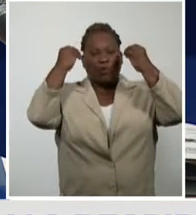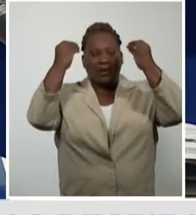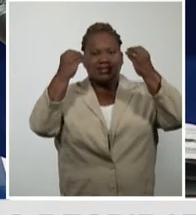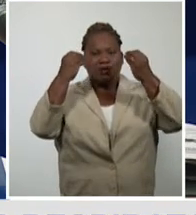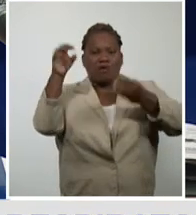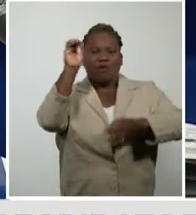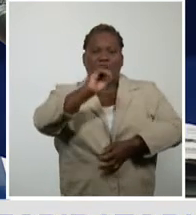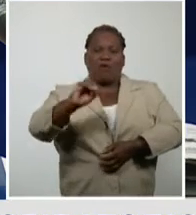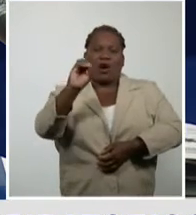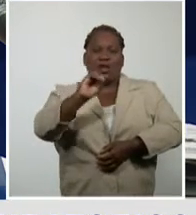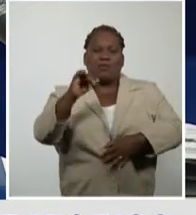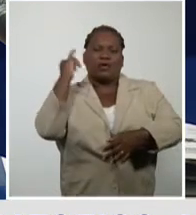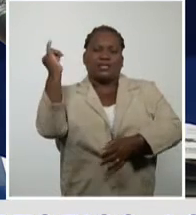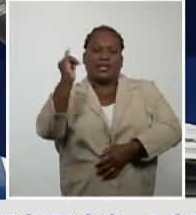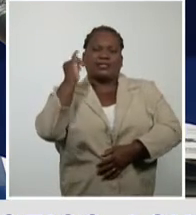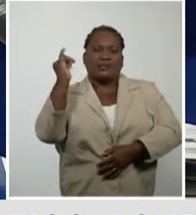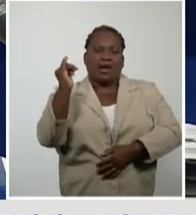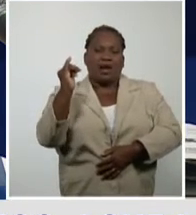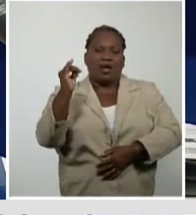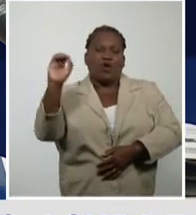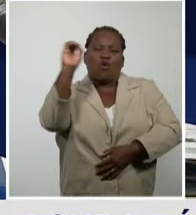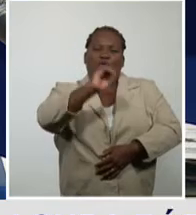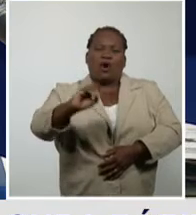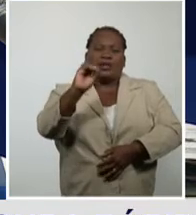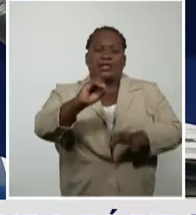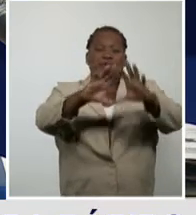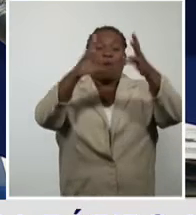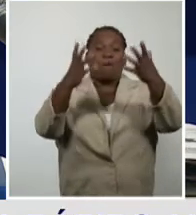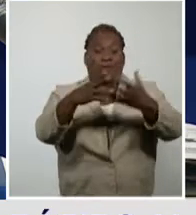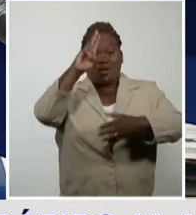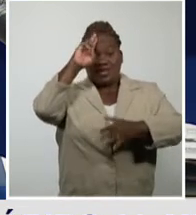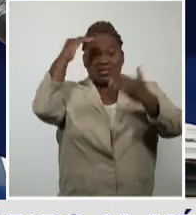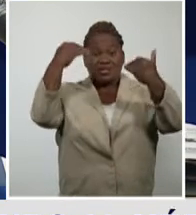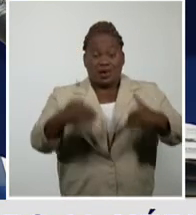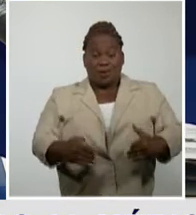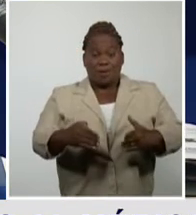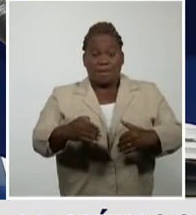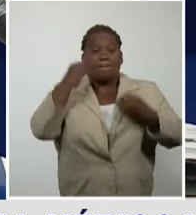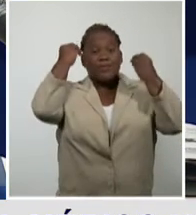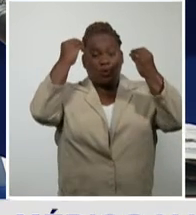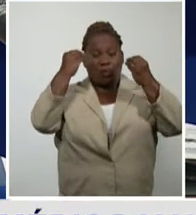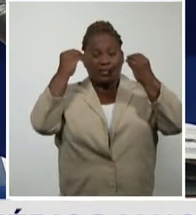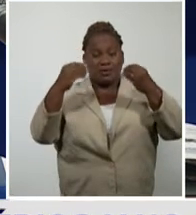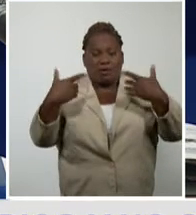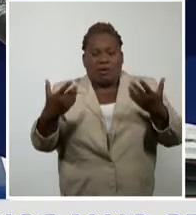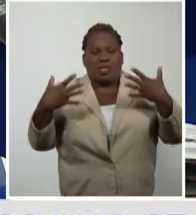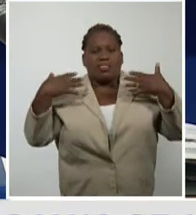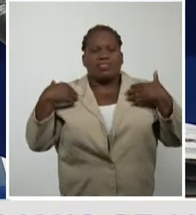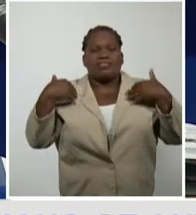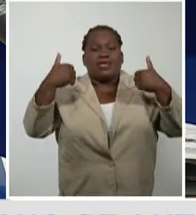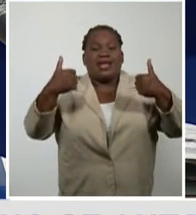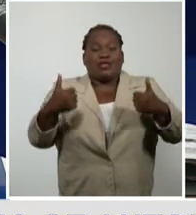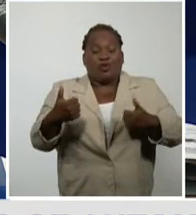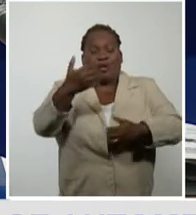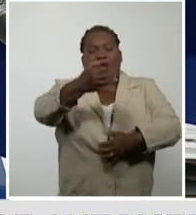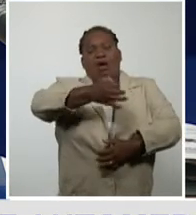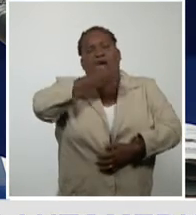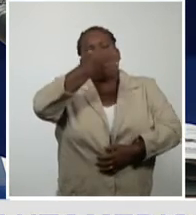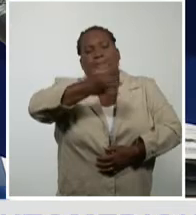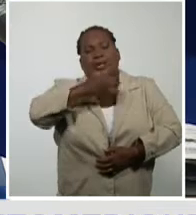internacionales, de la Organización Mundial de la Salud, de su director, que lo ha expresado, la